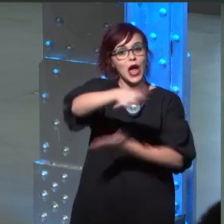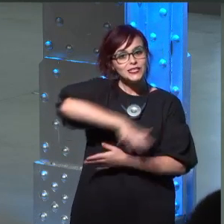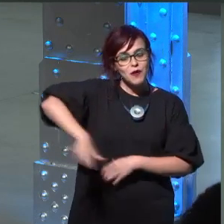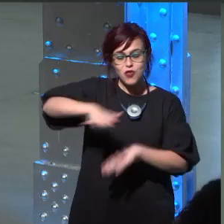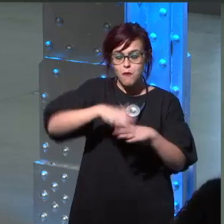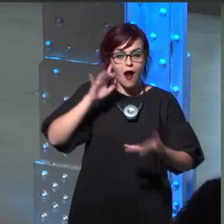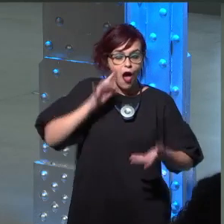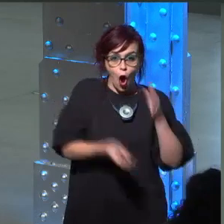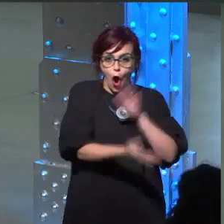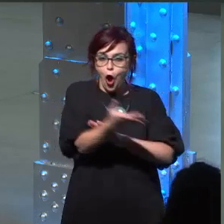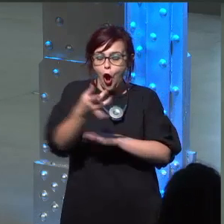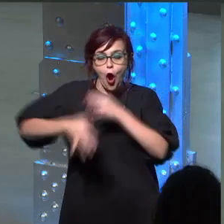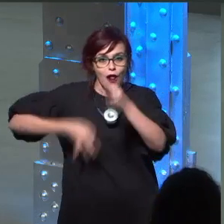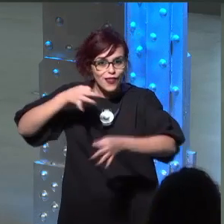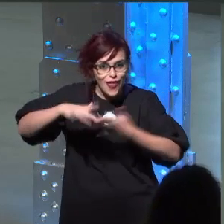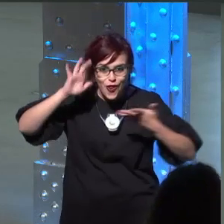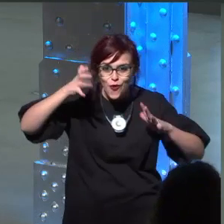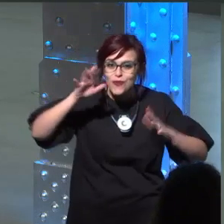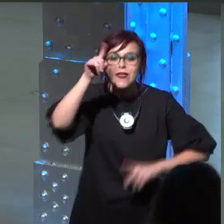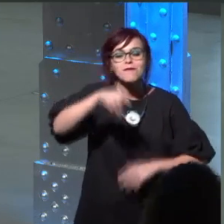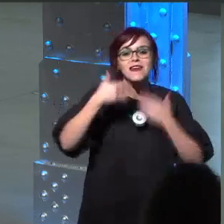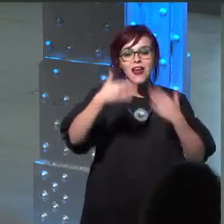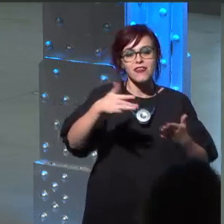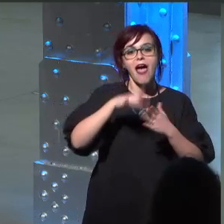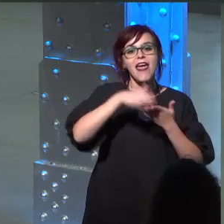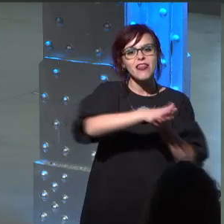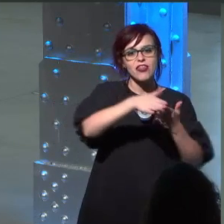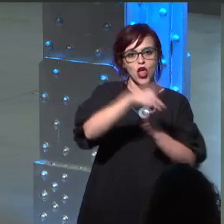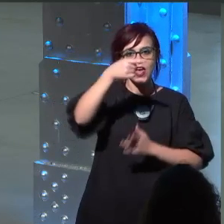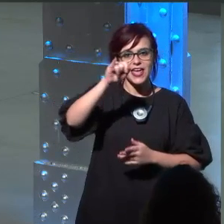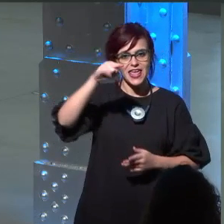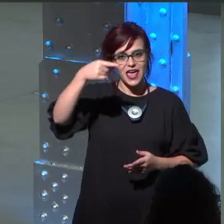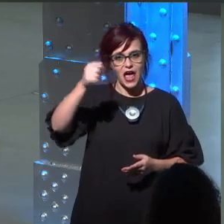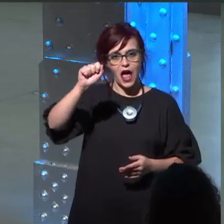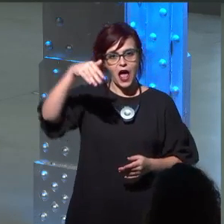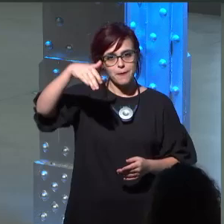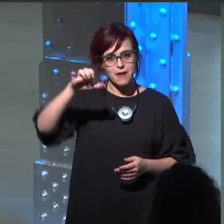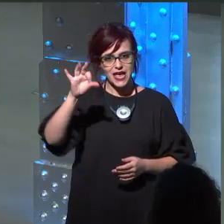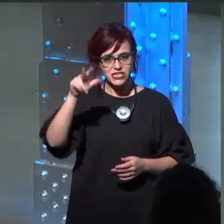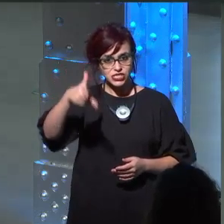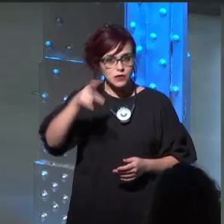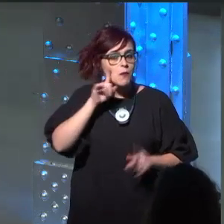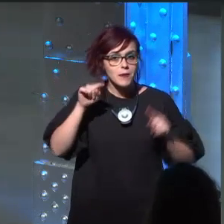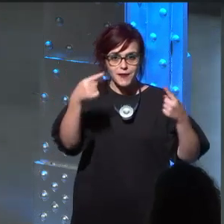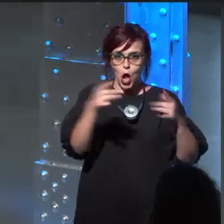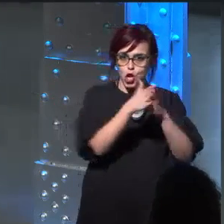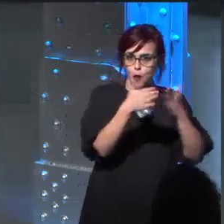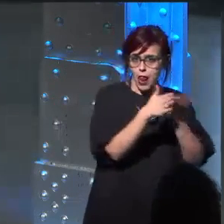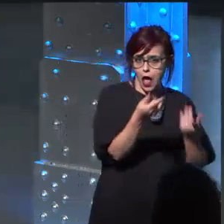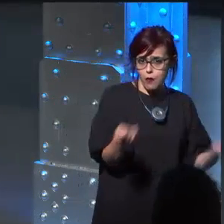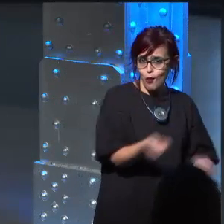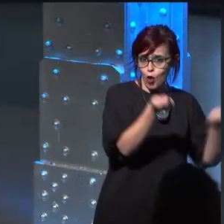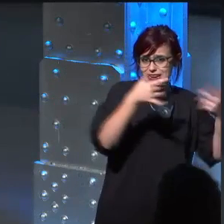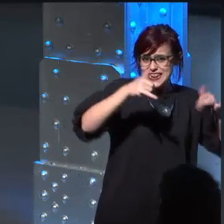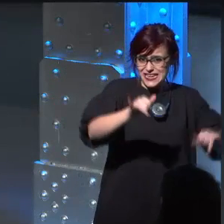organizar toda esta locura. Tenemos que dar las gracias también, por supuesto, a Ediciones Gigamesh, porque sin ellos sería imposible, primero, que se hubieran publicado las novelas, segundo,